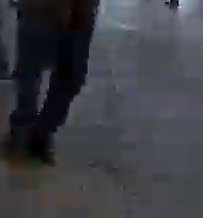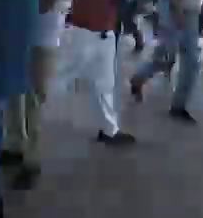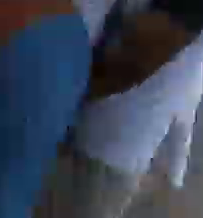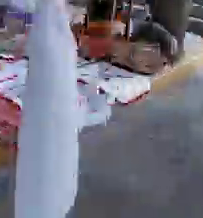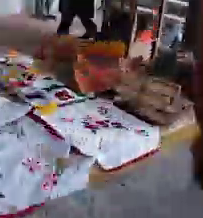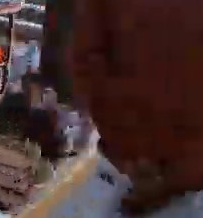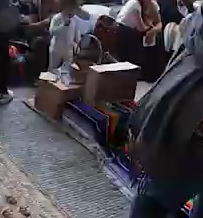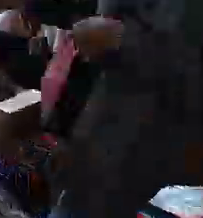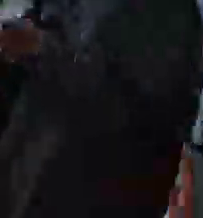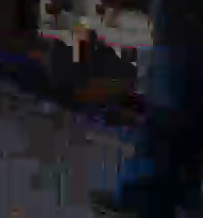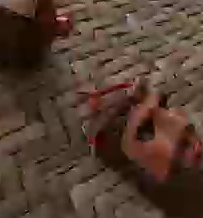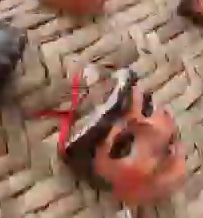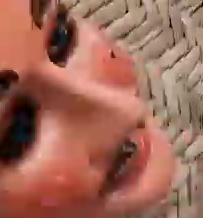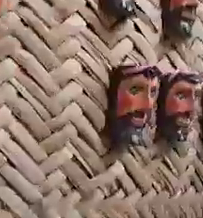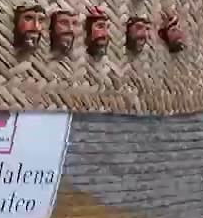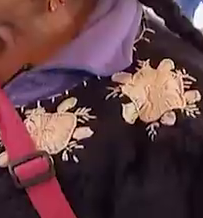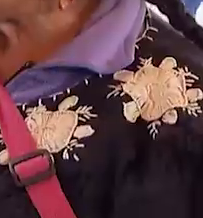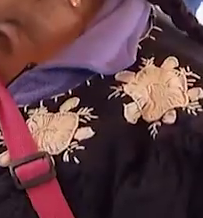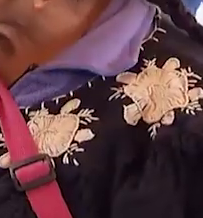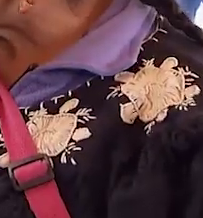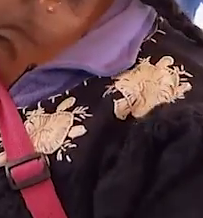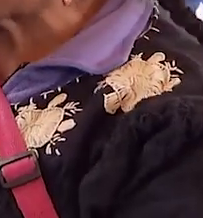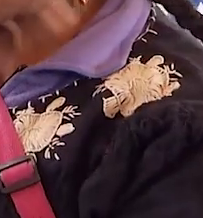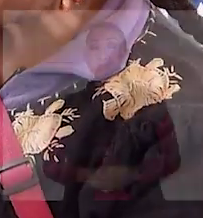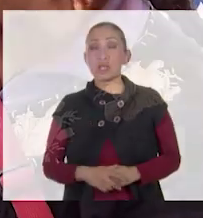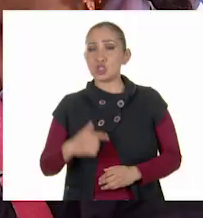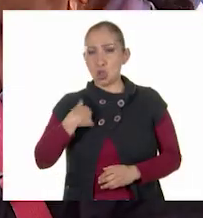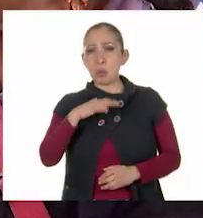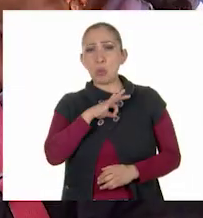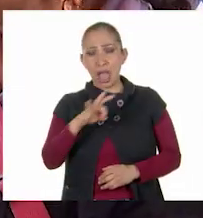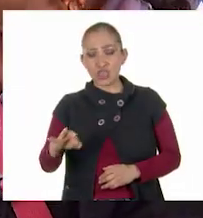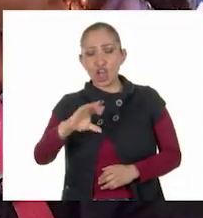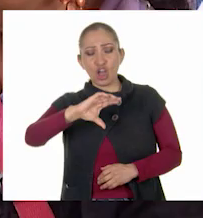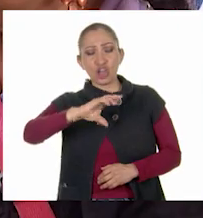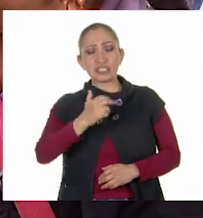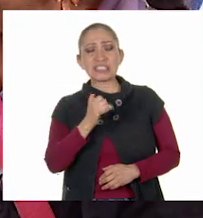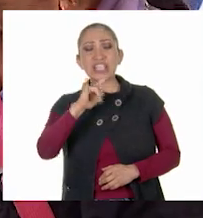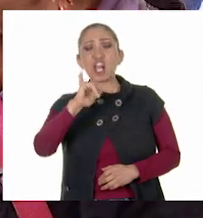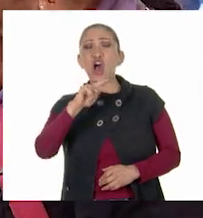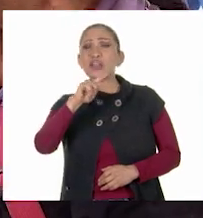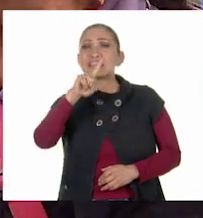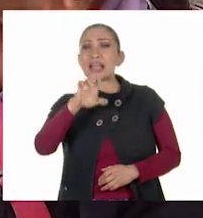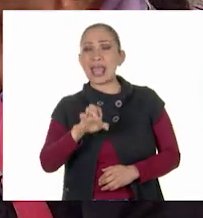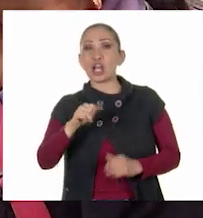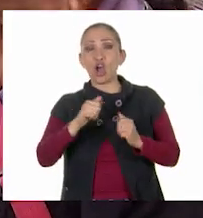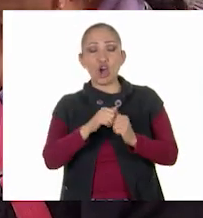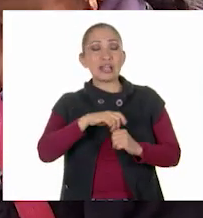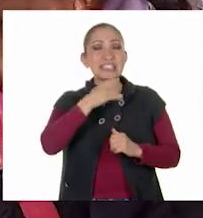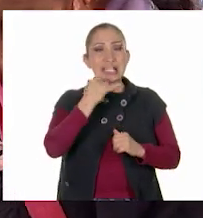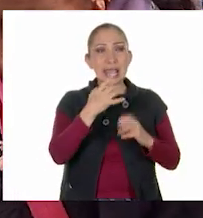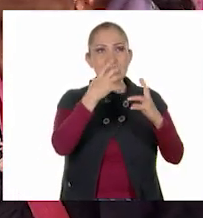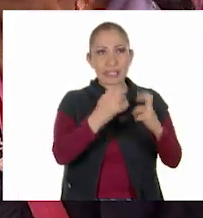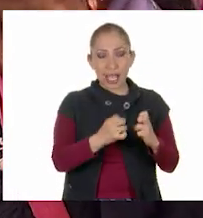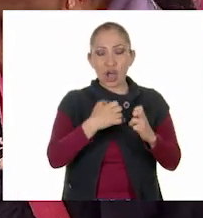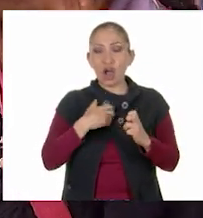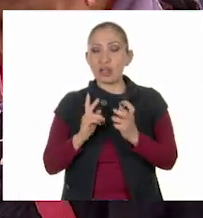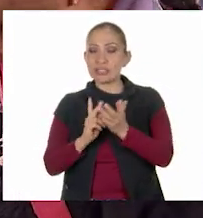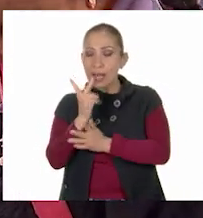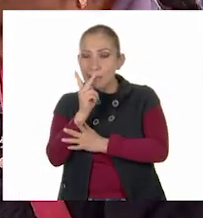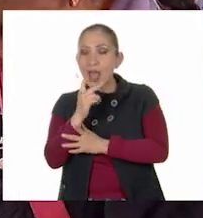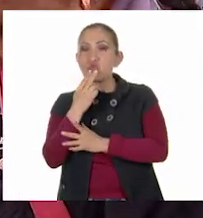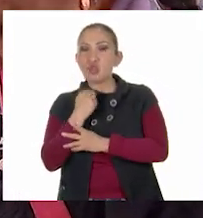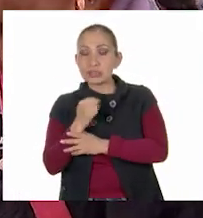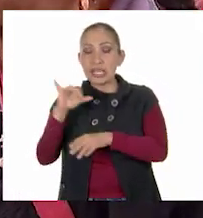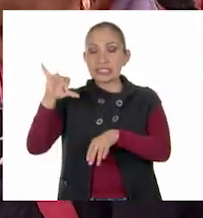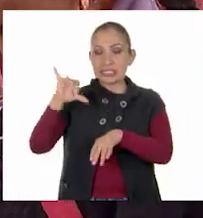no jarabe para andatashiste. Yo puedo hacer el chilocle con chile seco, con hierba dulce, con